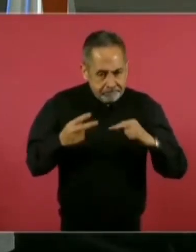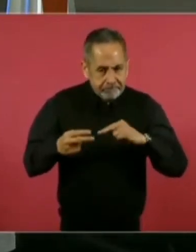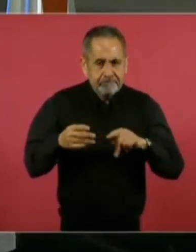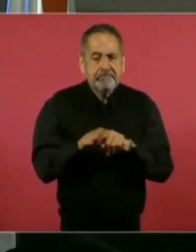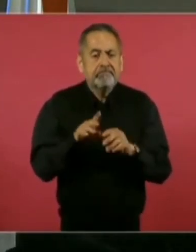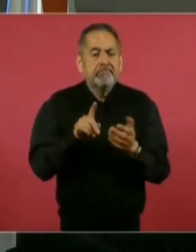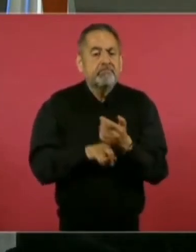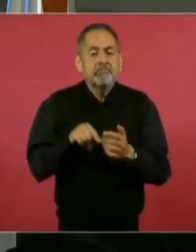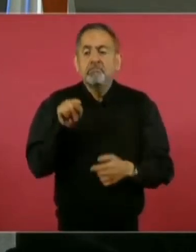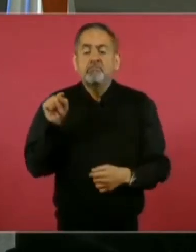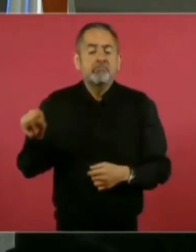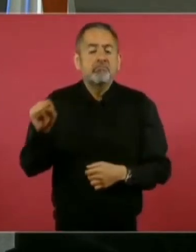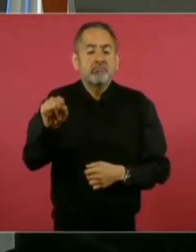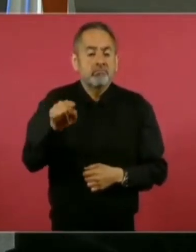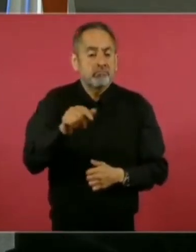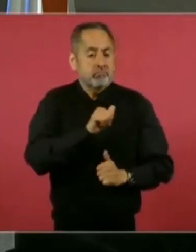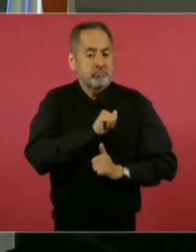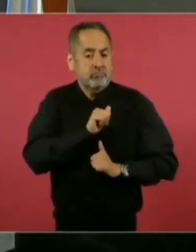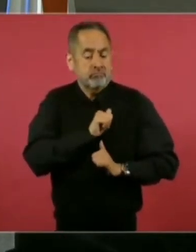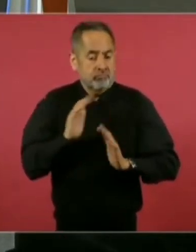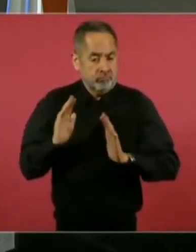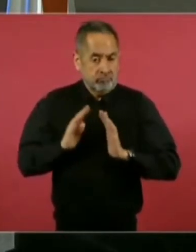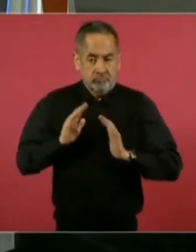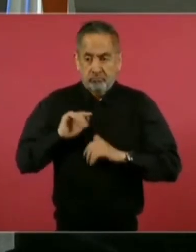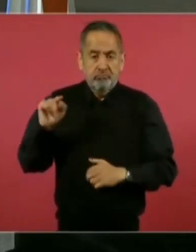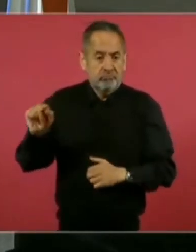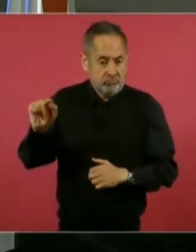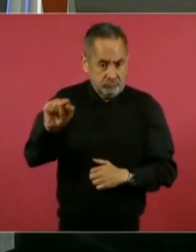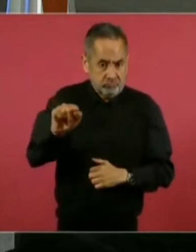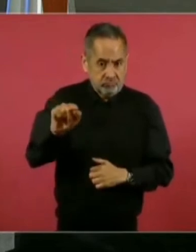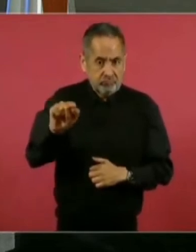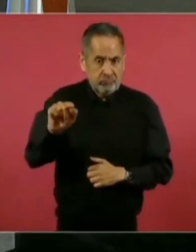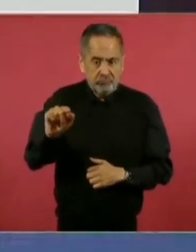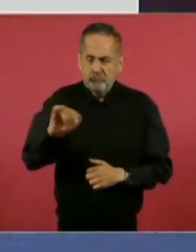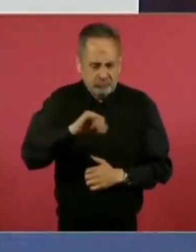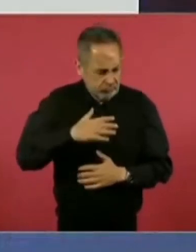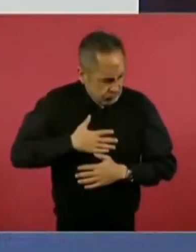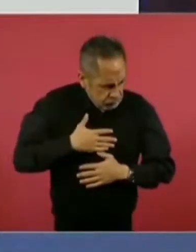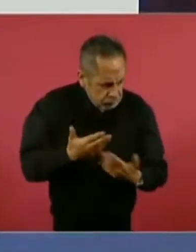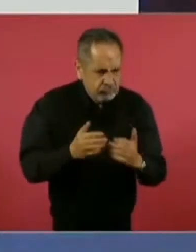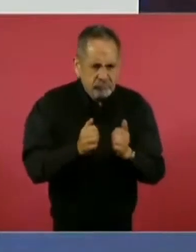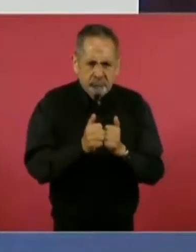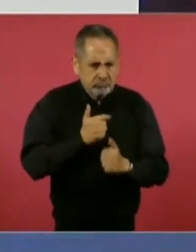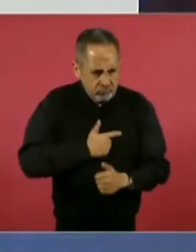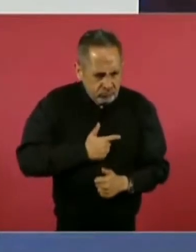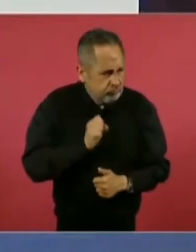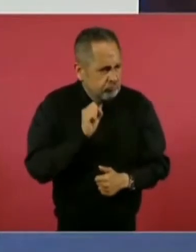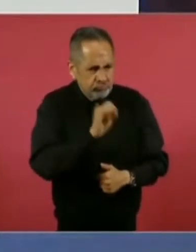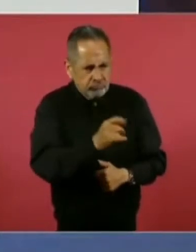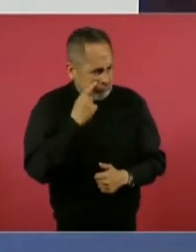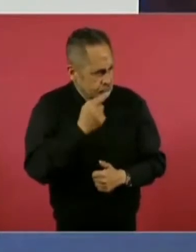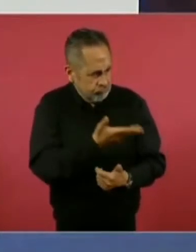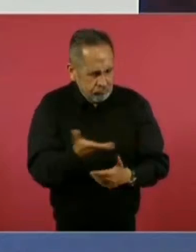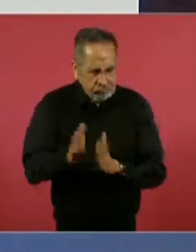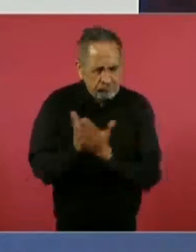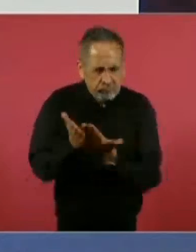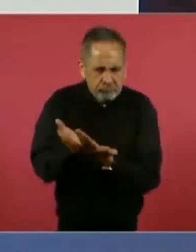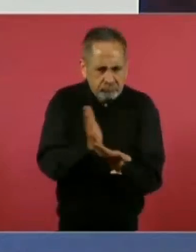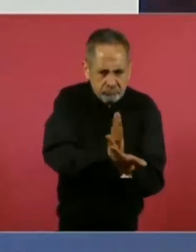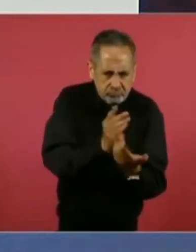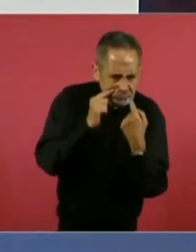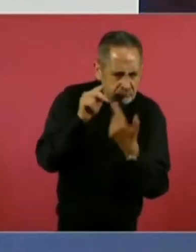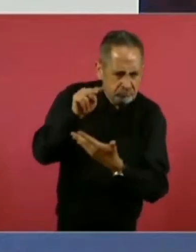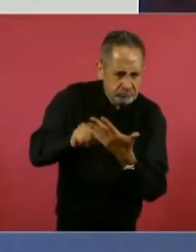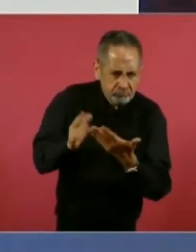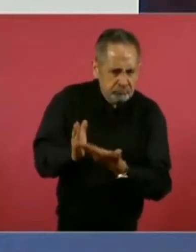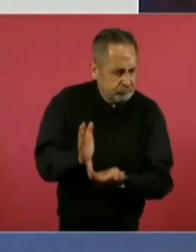los mandos de las Fuerzas Armadas han cooperado, han ayudado. Imagínense